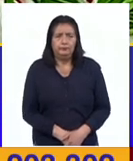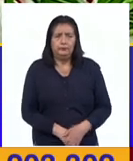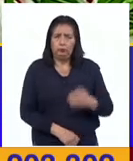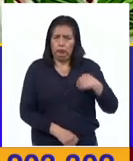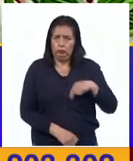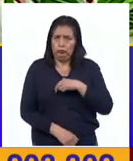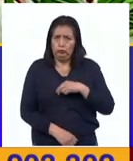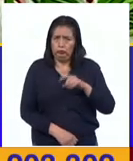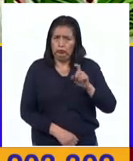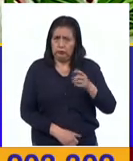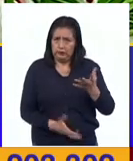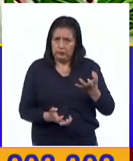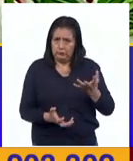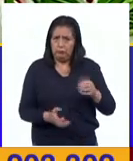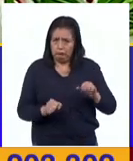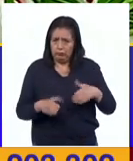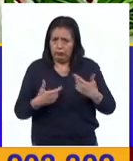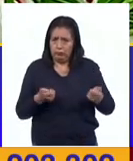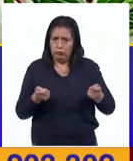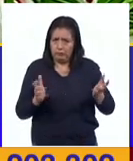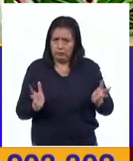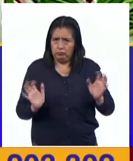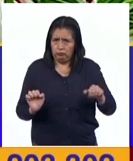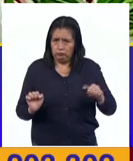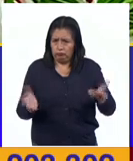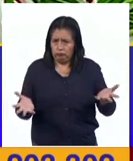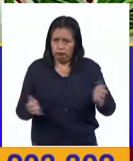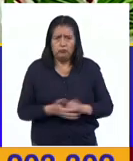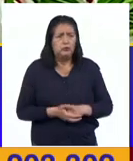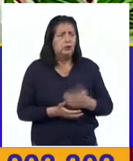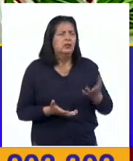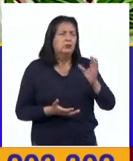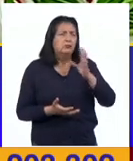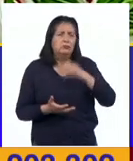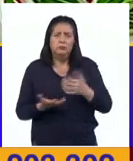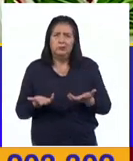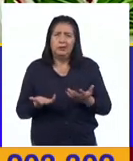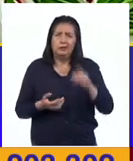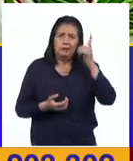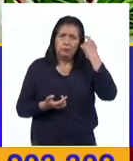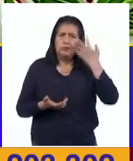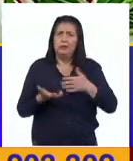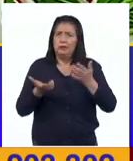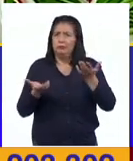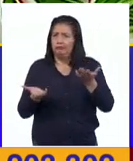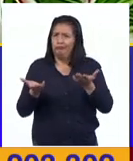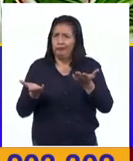Queremos la gobernabilidad. Y la gobernabilidad es buscar estabilidad política